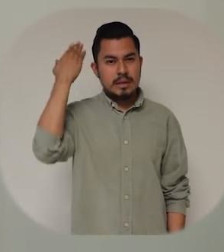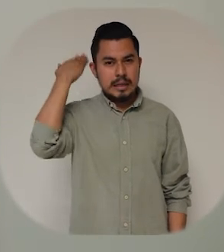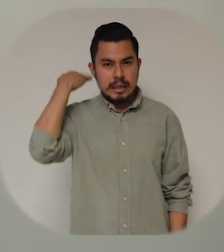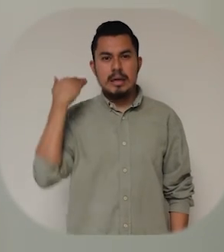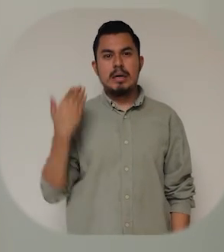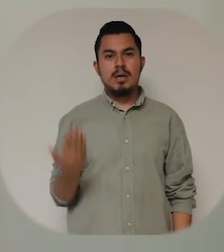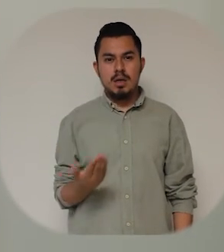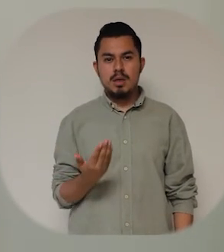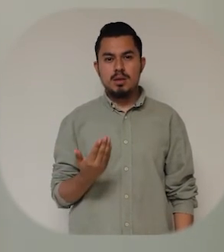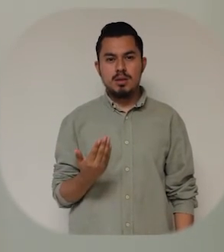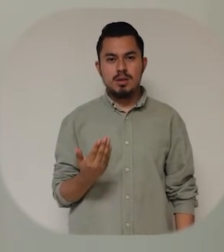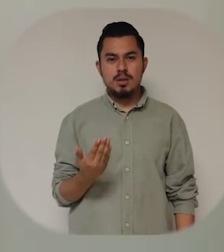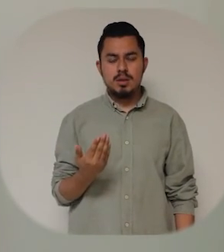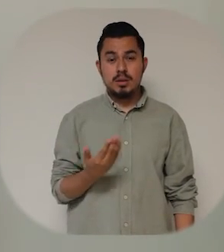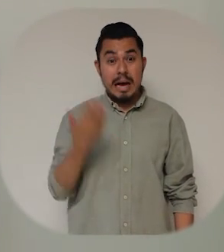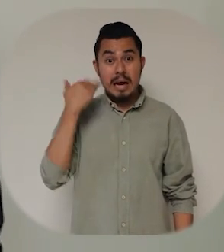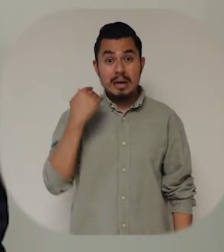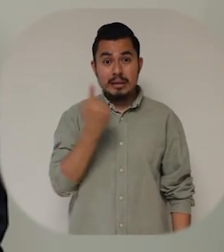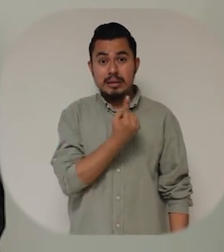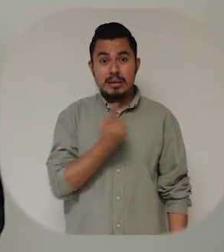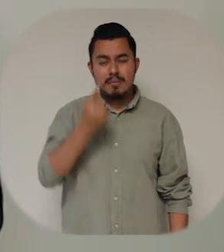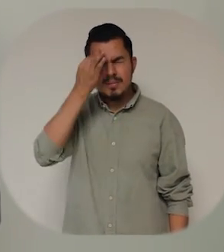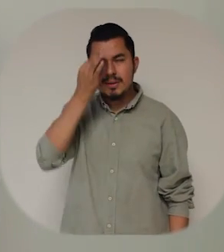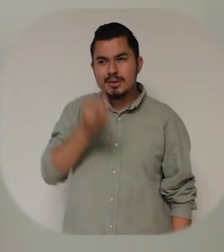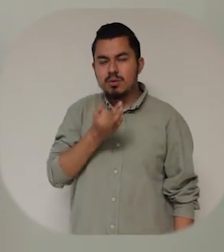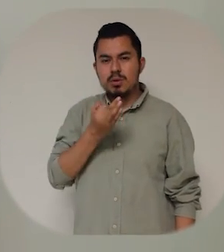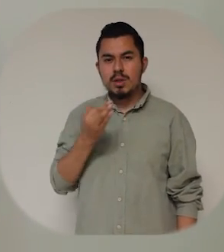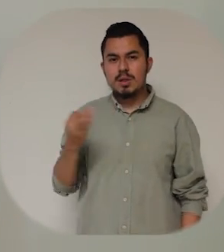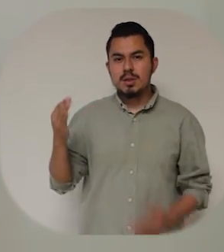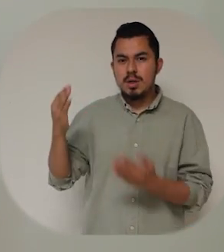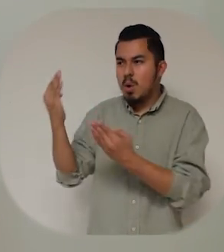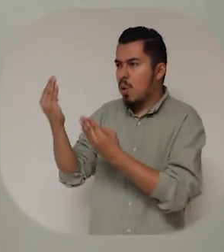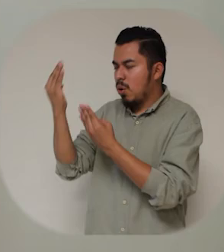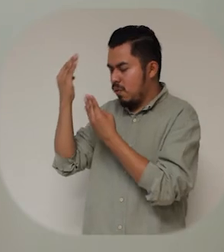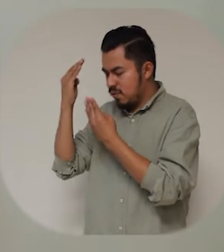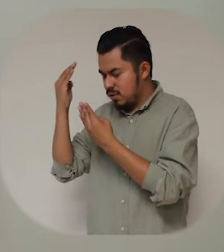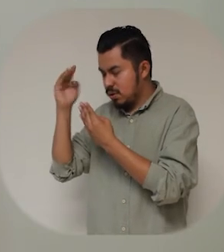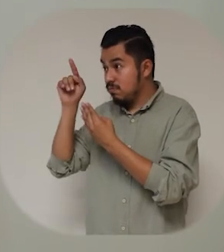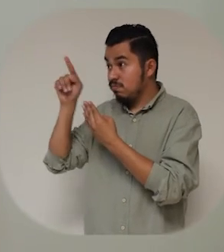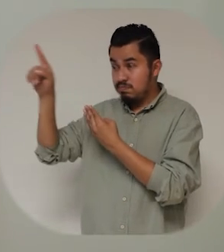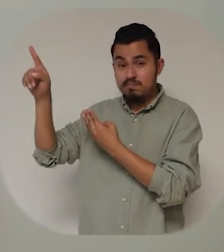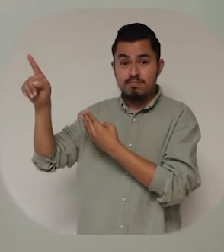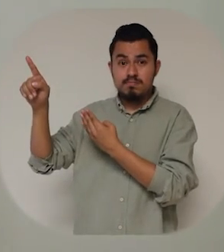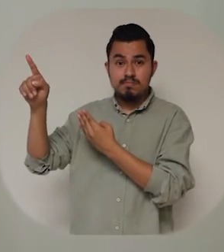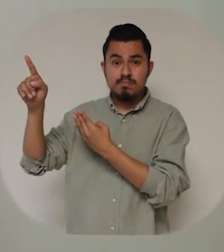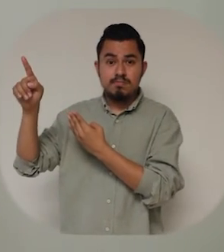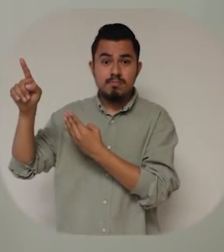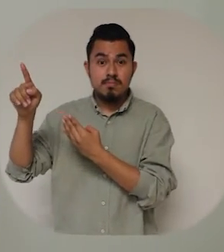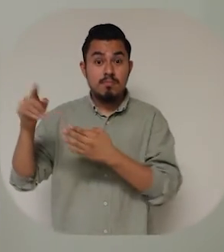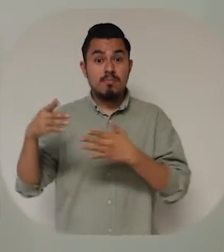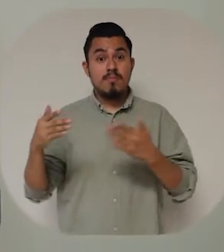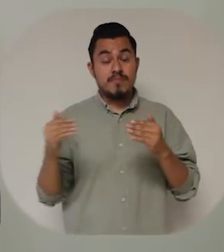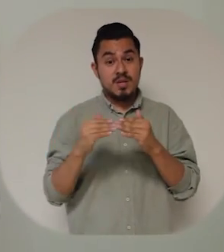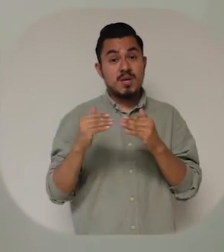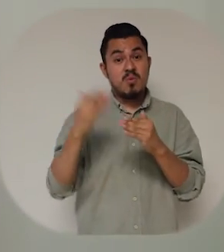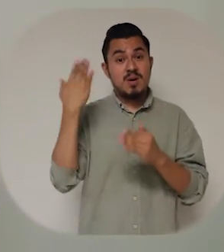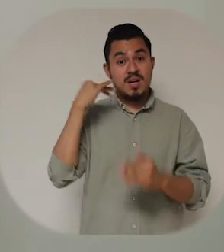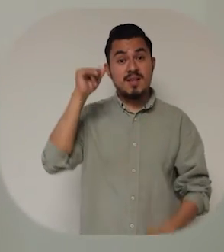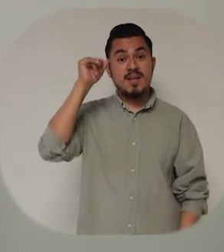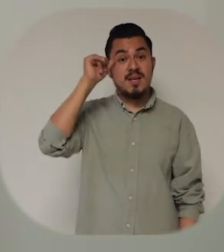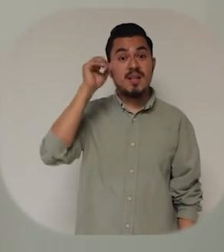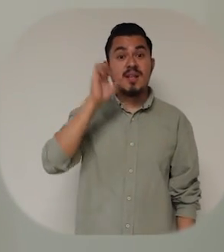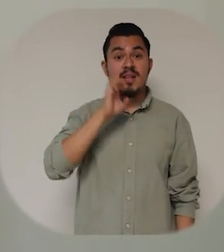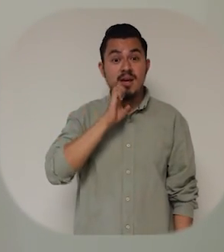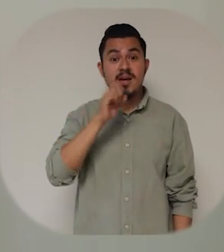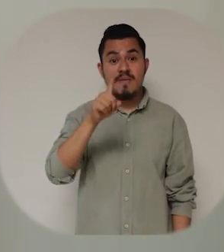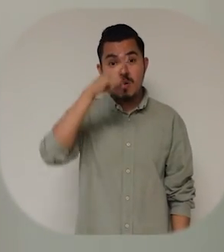ellos obedecían a la fe, ellos obedecían a este camino. Y así como Adán y Eva